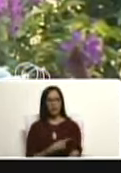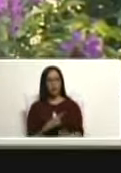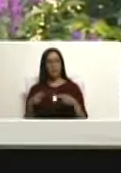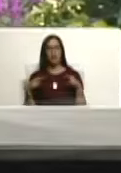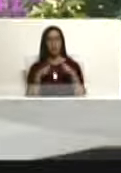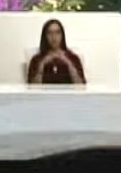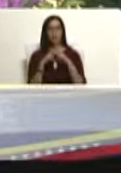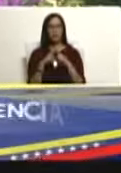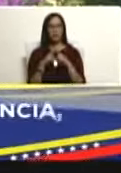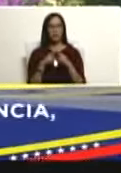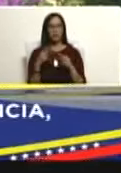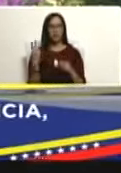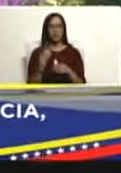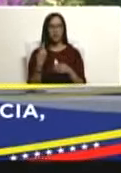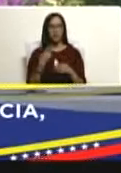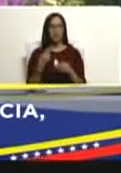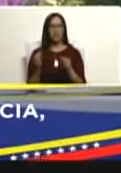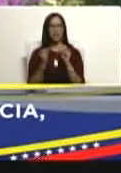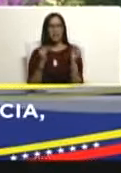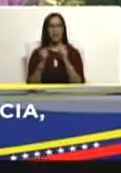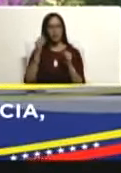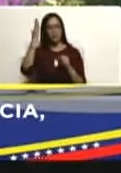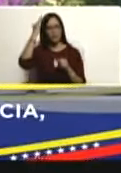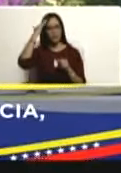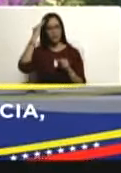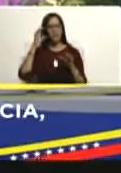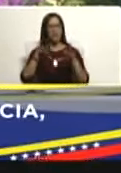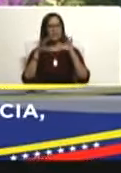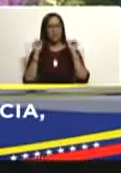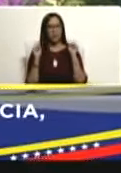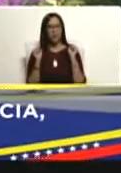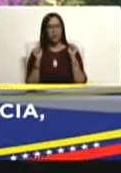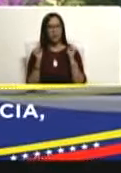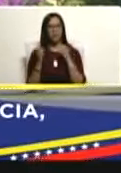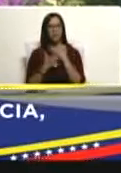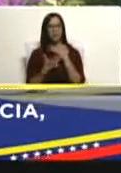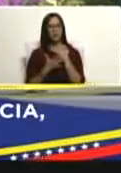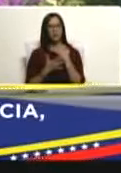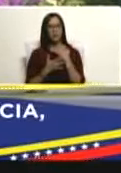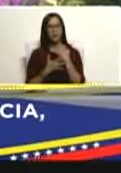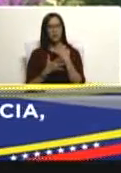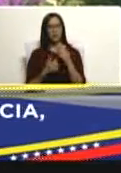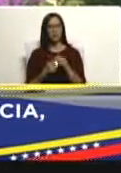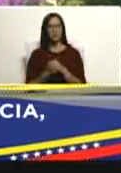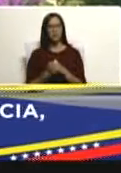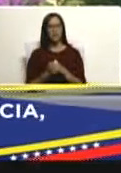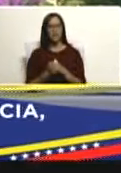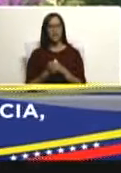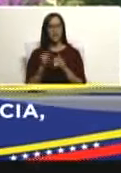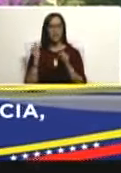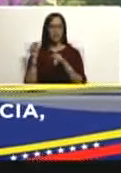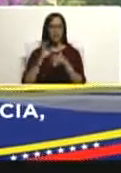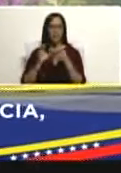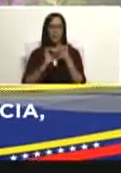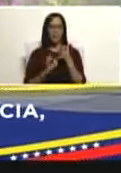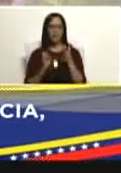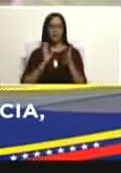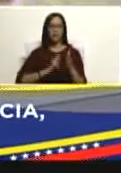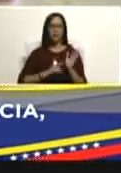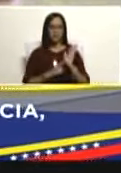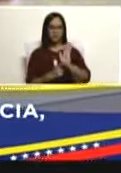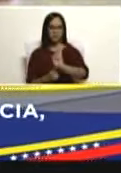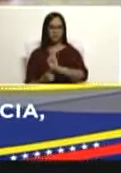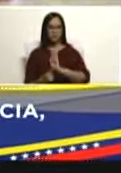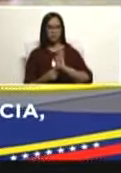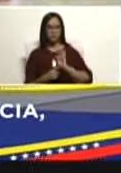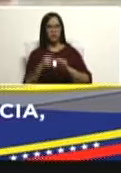encuentro entre los pares, el diálogo de saberes, el entendimiento y la tecnología. Estas piezas, presidente, están en una galería a la